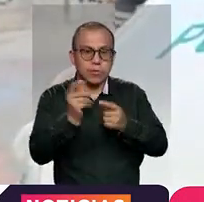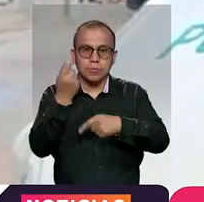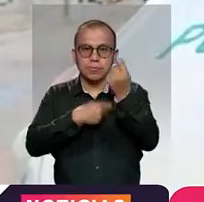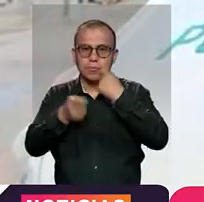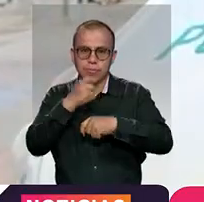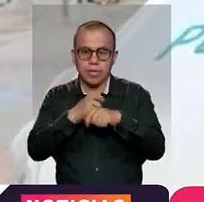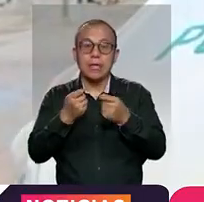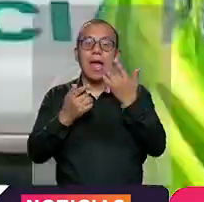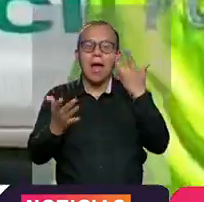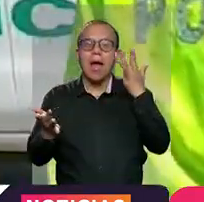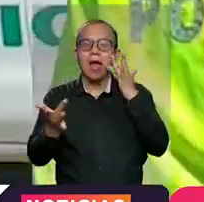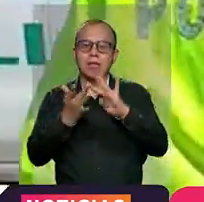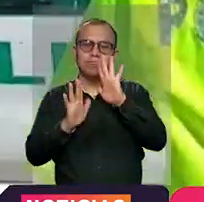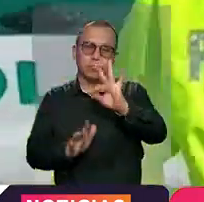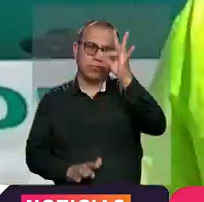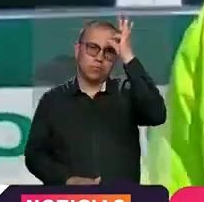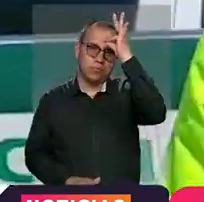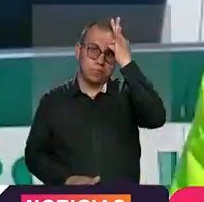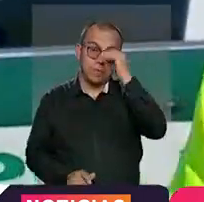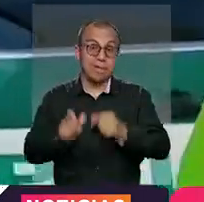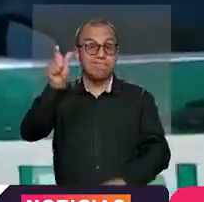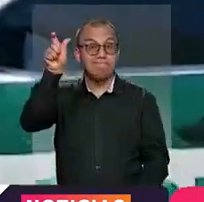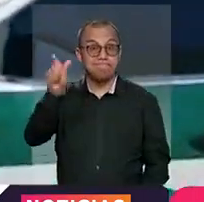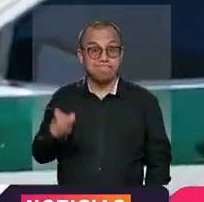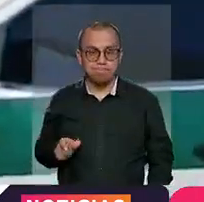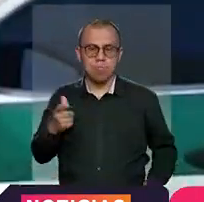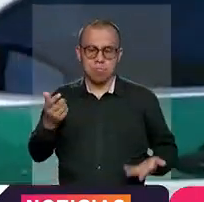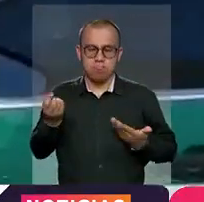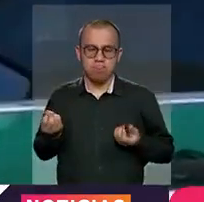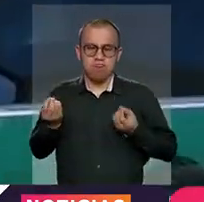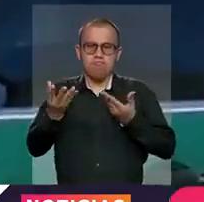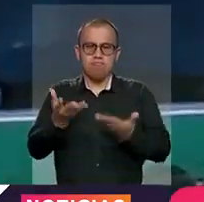tráfico o porte de estupefacientes. Esta persona quedó a disposición de la Fiscalía General.